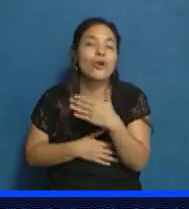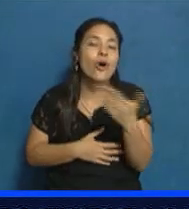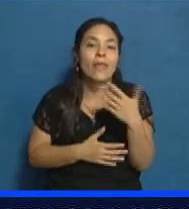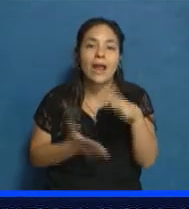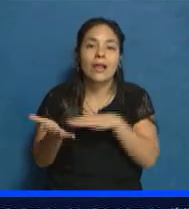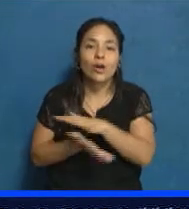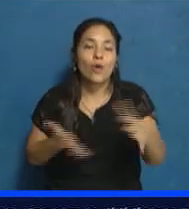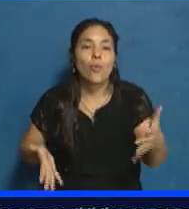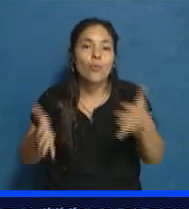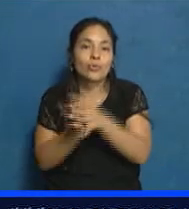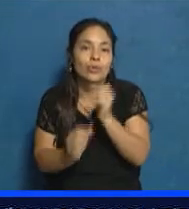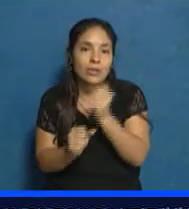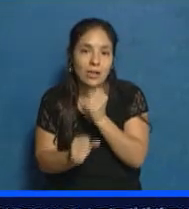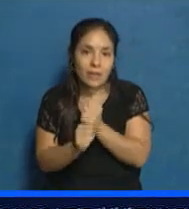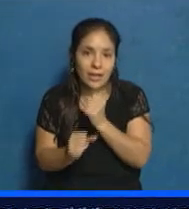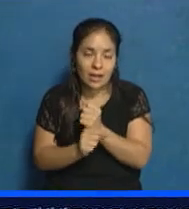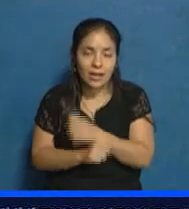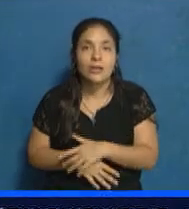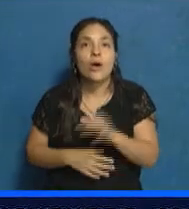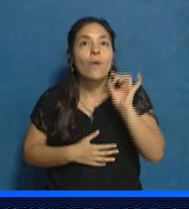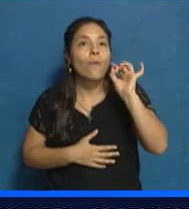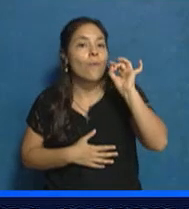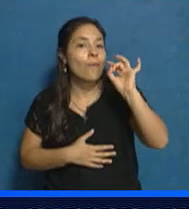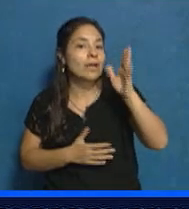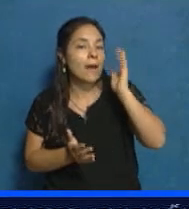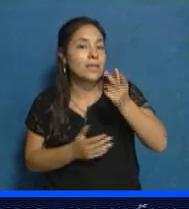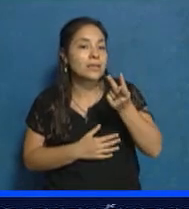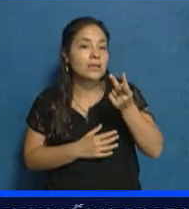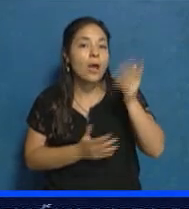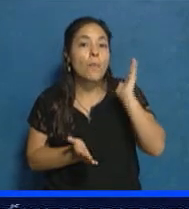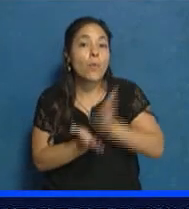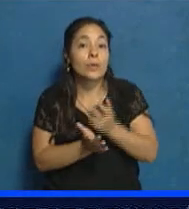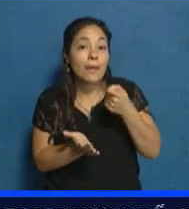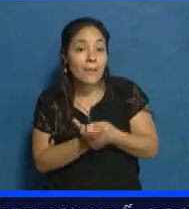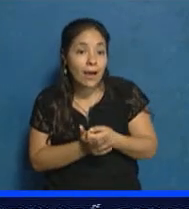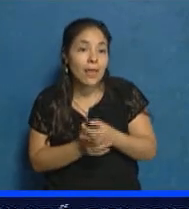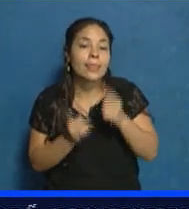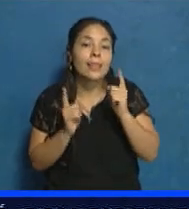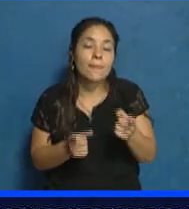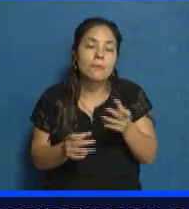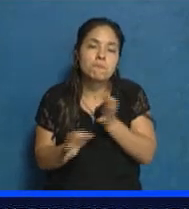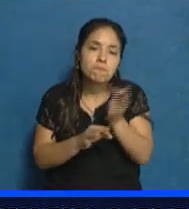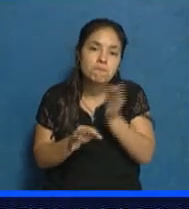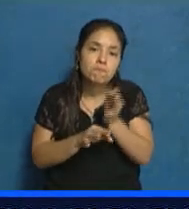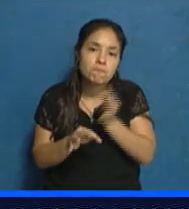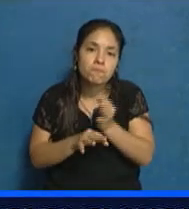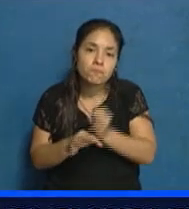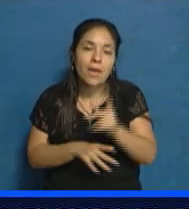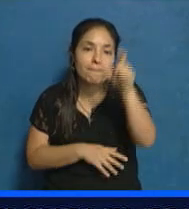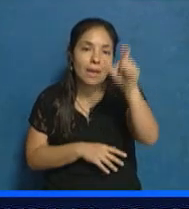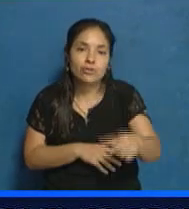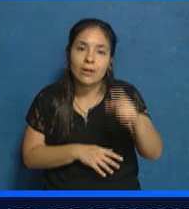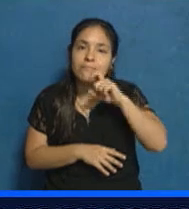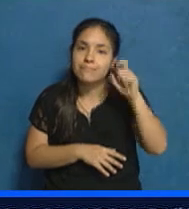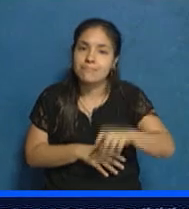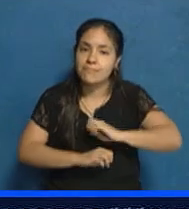trabajar en conjunto, como vos lo decías, no solamente pagando una multa, una sanción, sino haciéndole entender a la persona que está equivocado